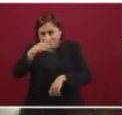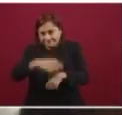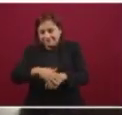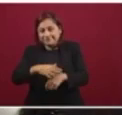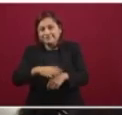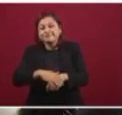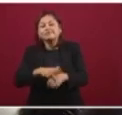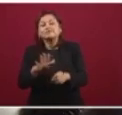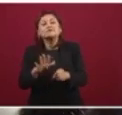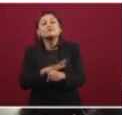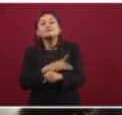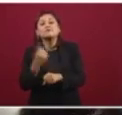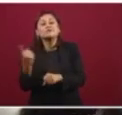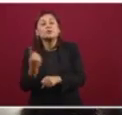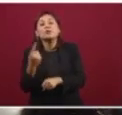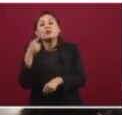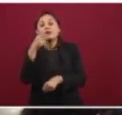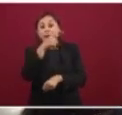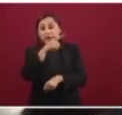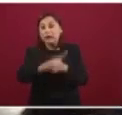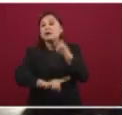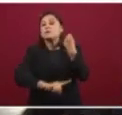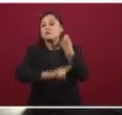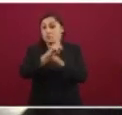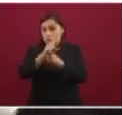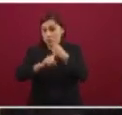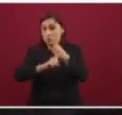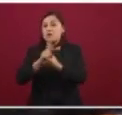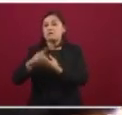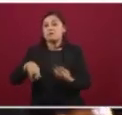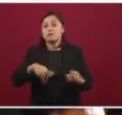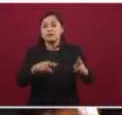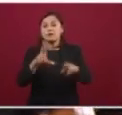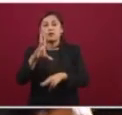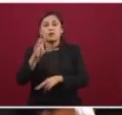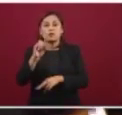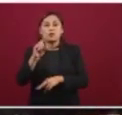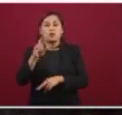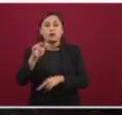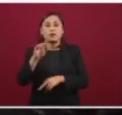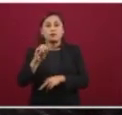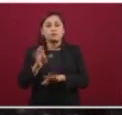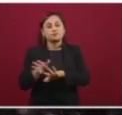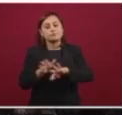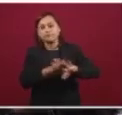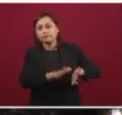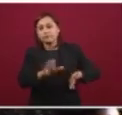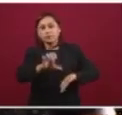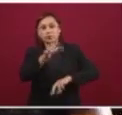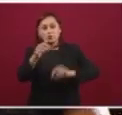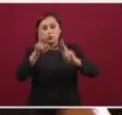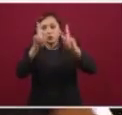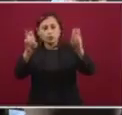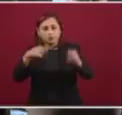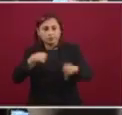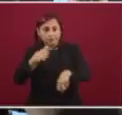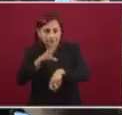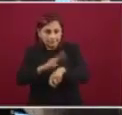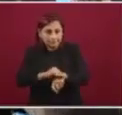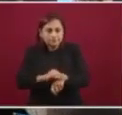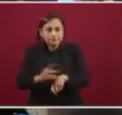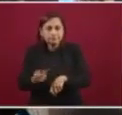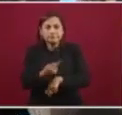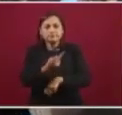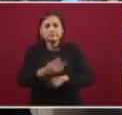la situación del delta del río Colorado. En otro tema, señor presidente, si me lo permite, y que